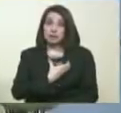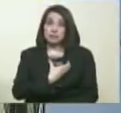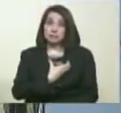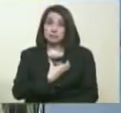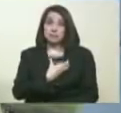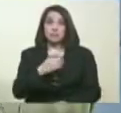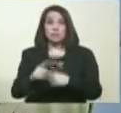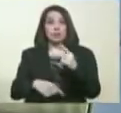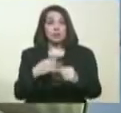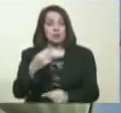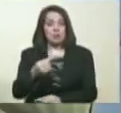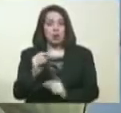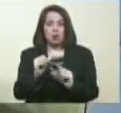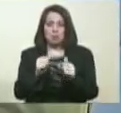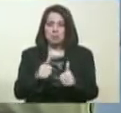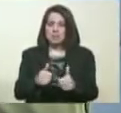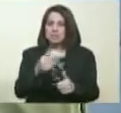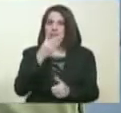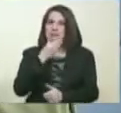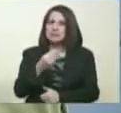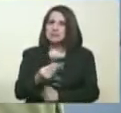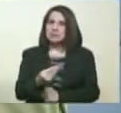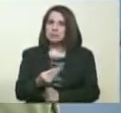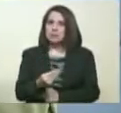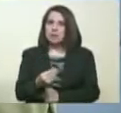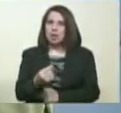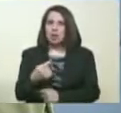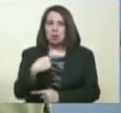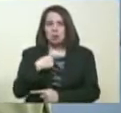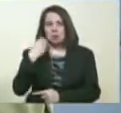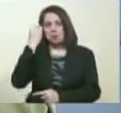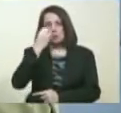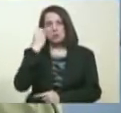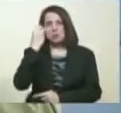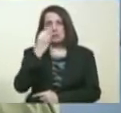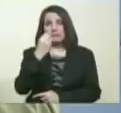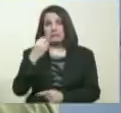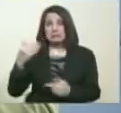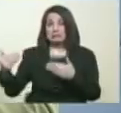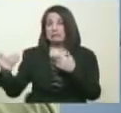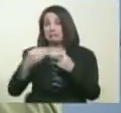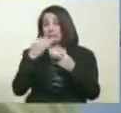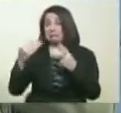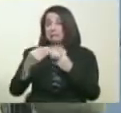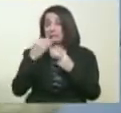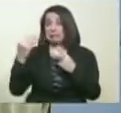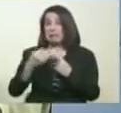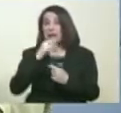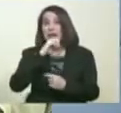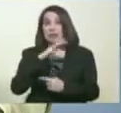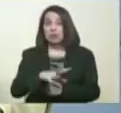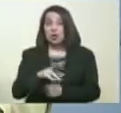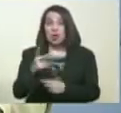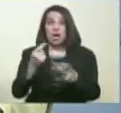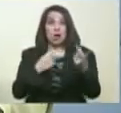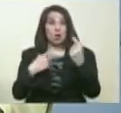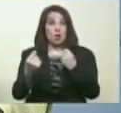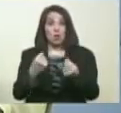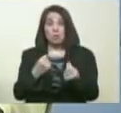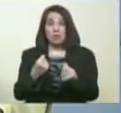luego arrancó en diciembre lo que yo califico el ataque más criminal en la historia económica de Venezuela a la moneda.